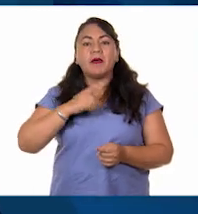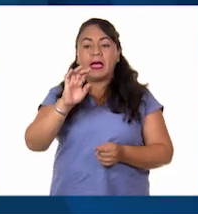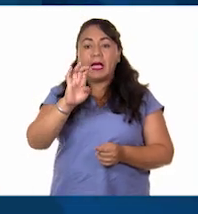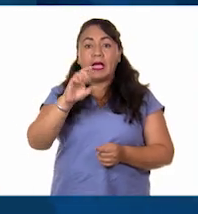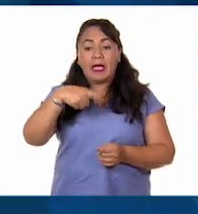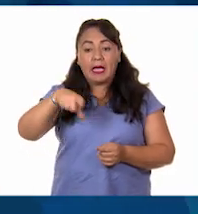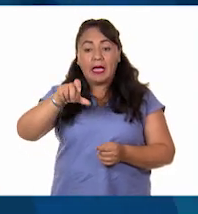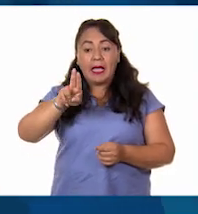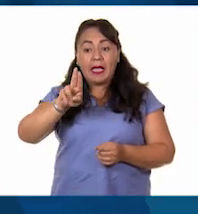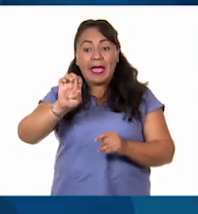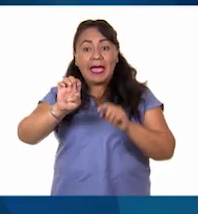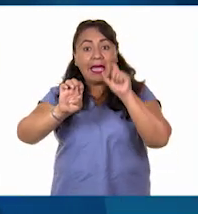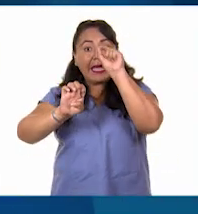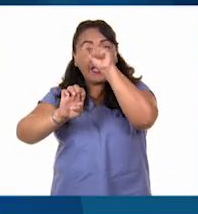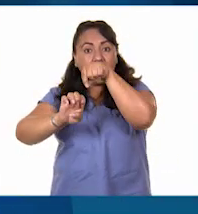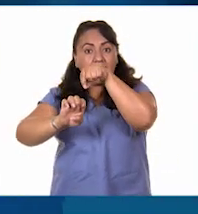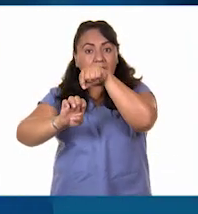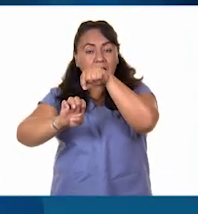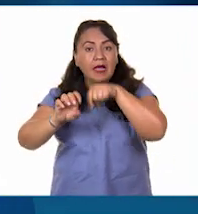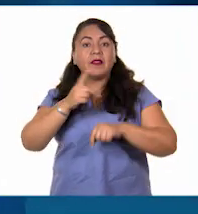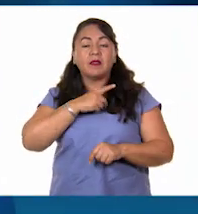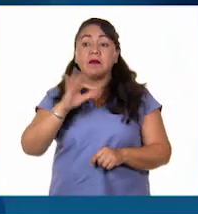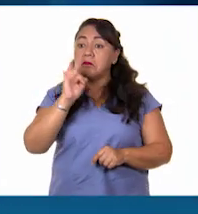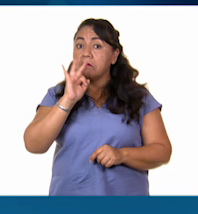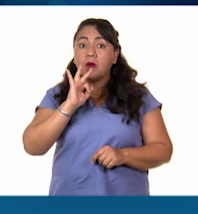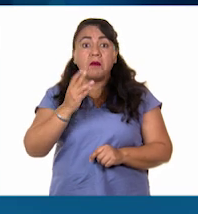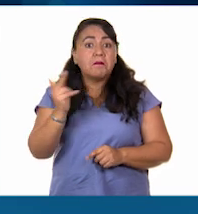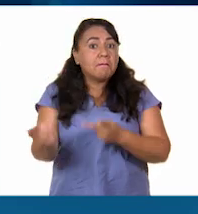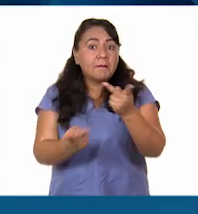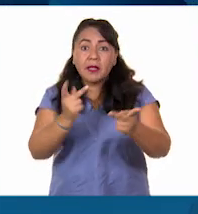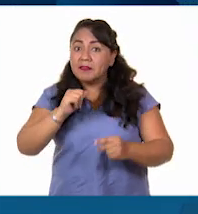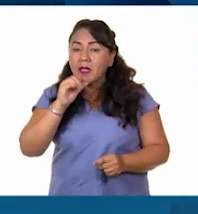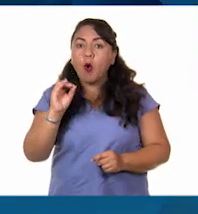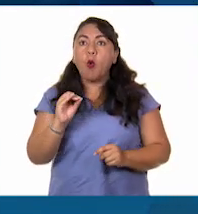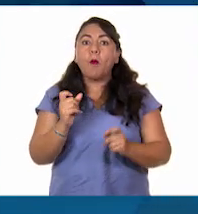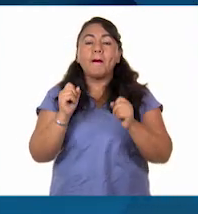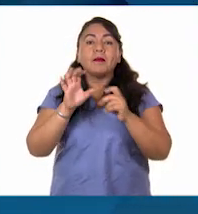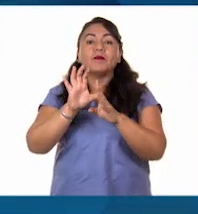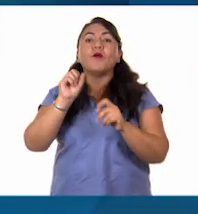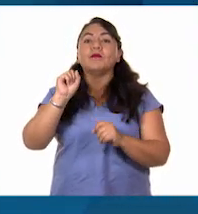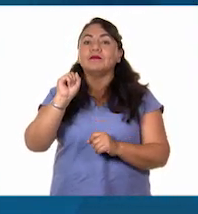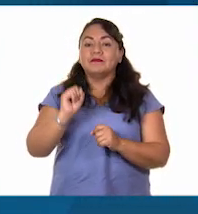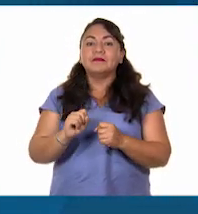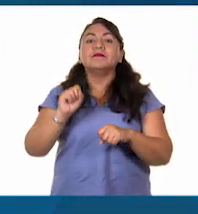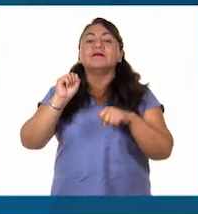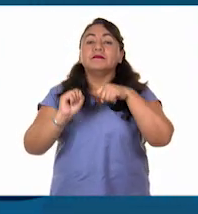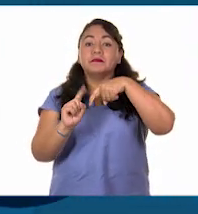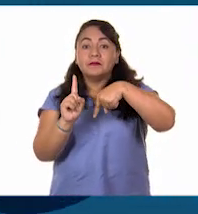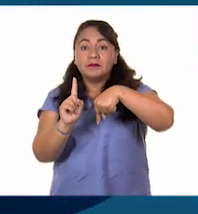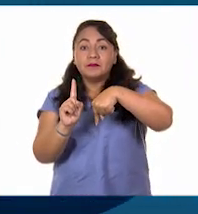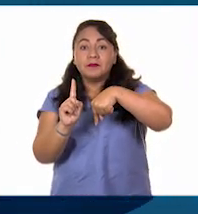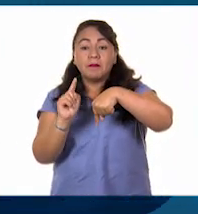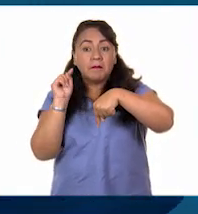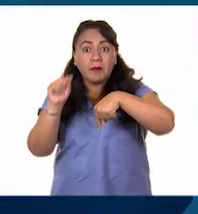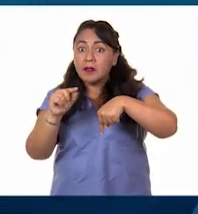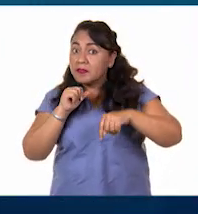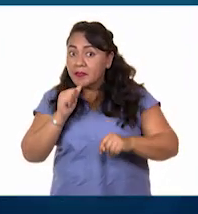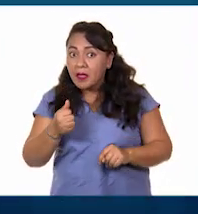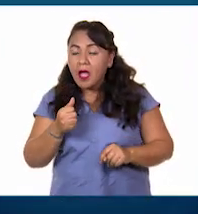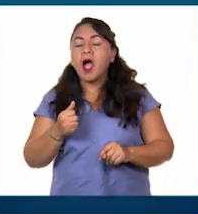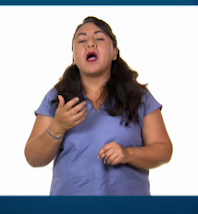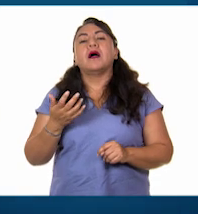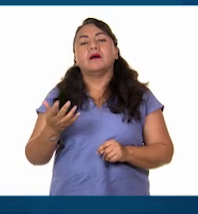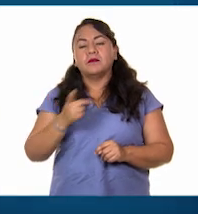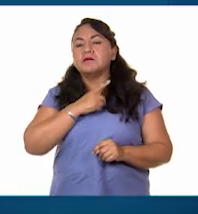Y cuando se usa en oraciones que no son interrogativas o exclamativas, se tiene que escribir sin acento. A ver, ¿y cuál es el